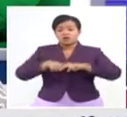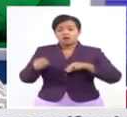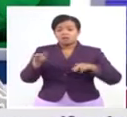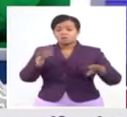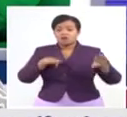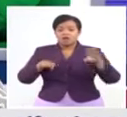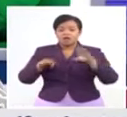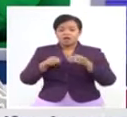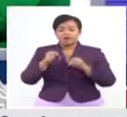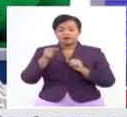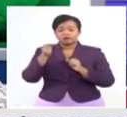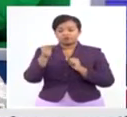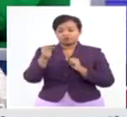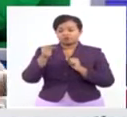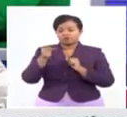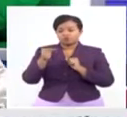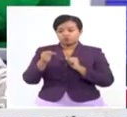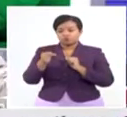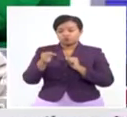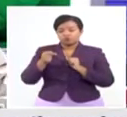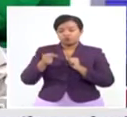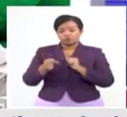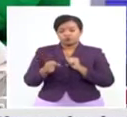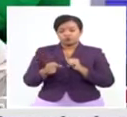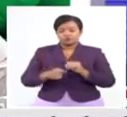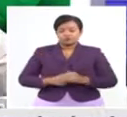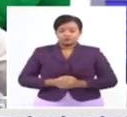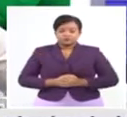fallecido en cada uno de estos municipios.